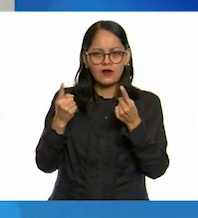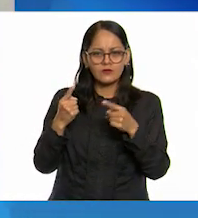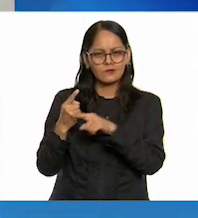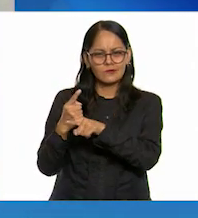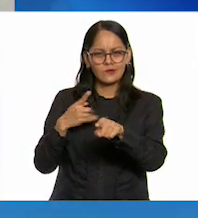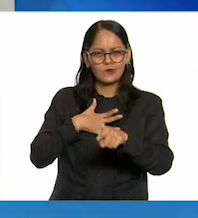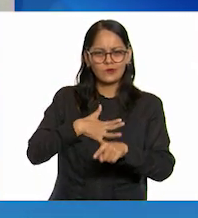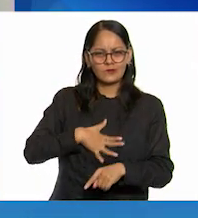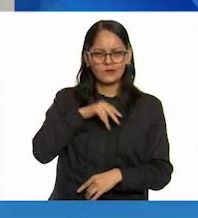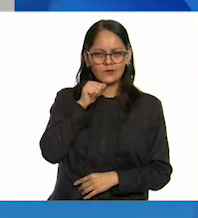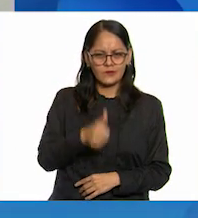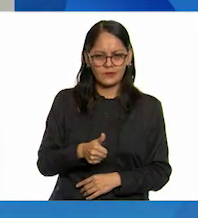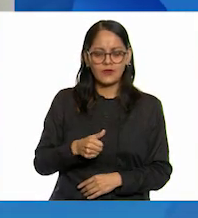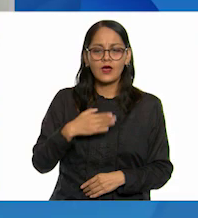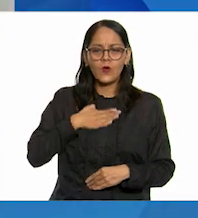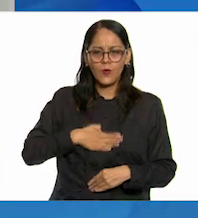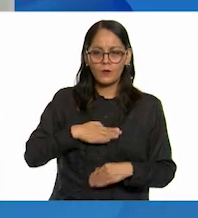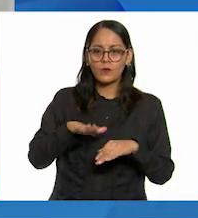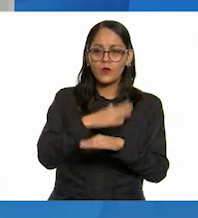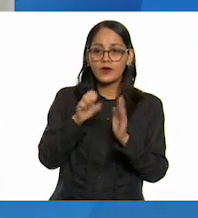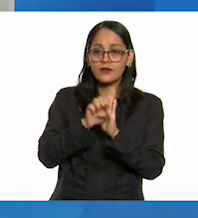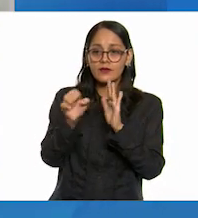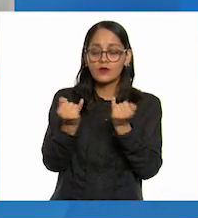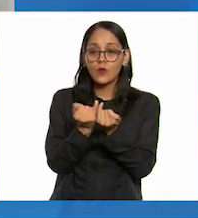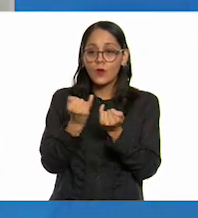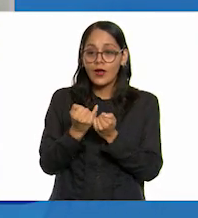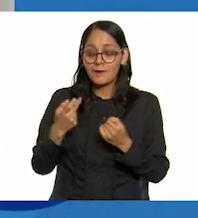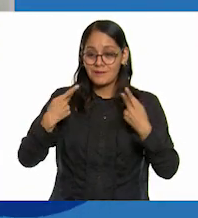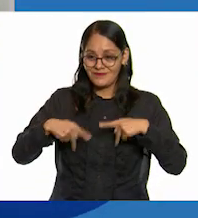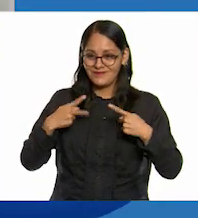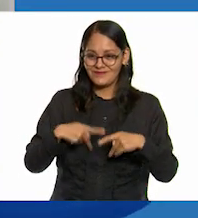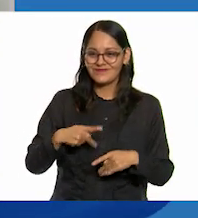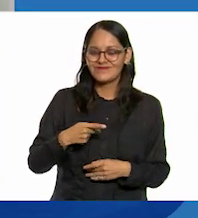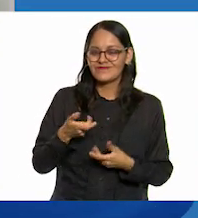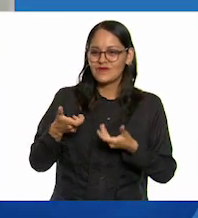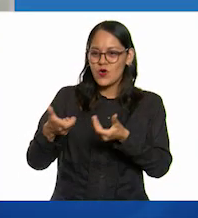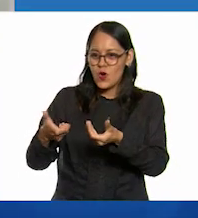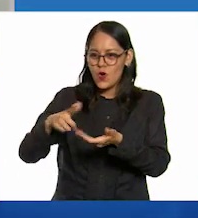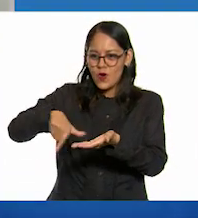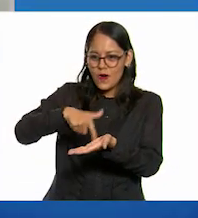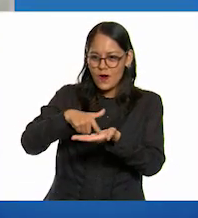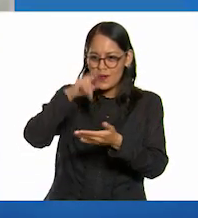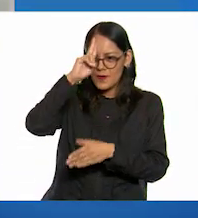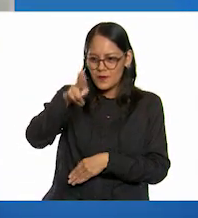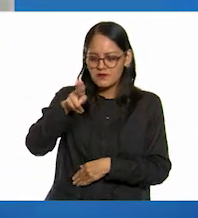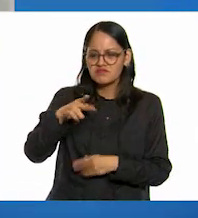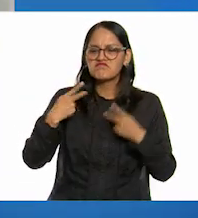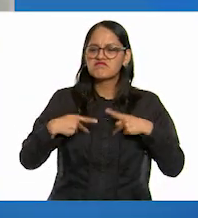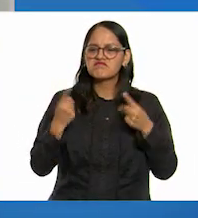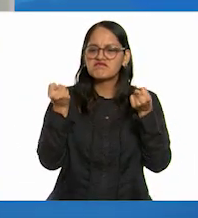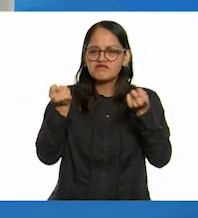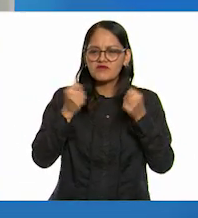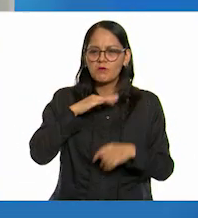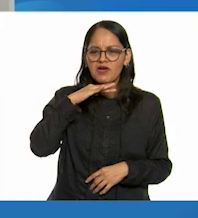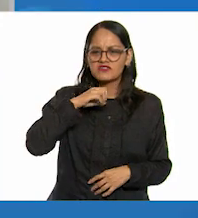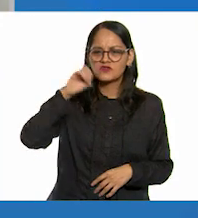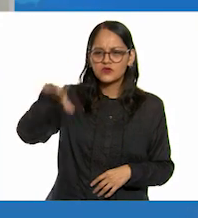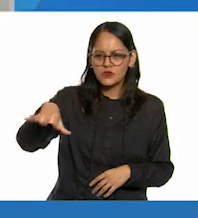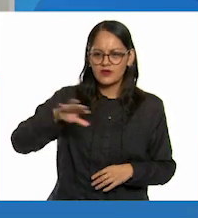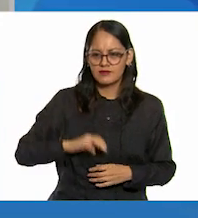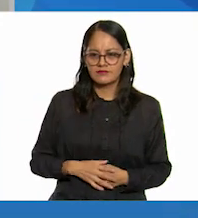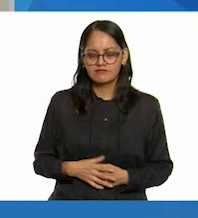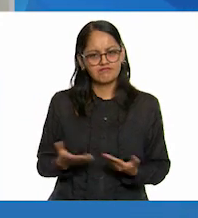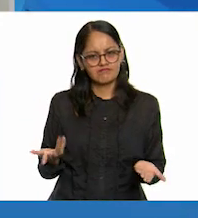justo. A mí no me parece justo que tiren la basura en lugares prohibidos. ¿Qué he hecho al